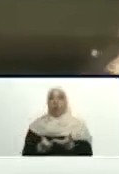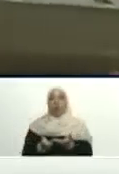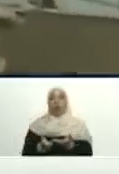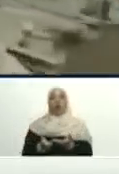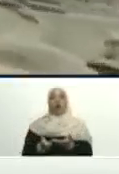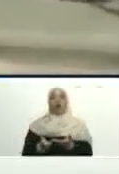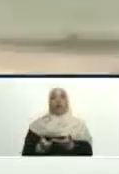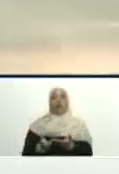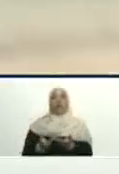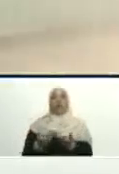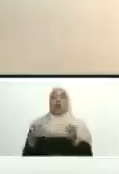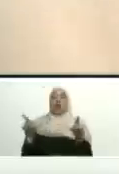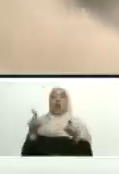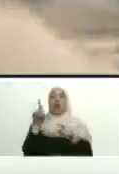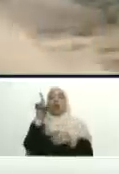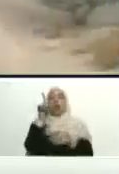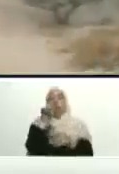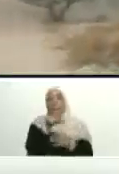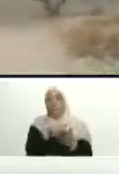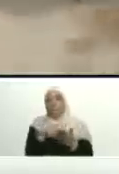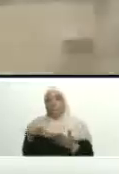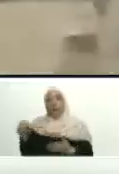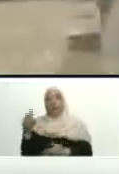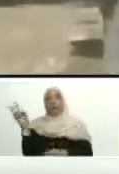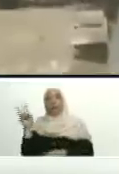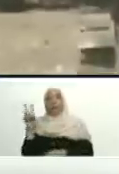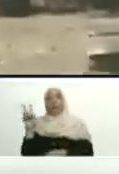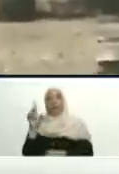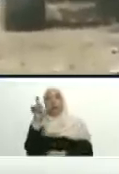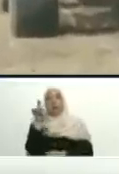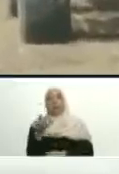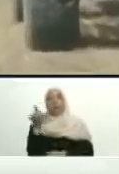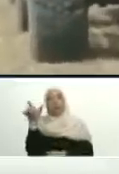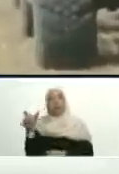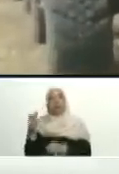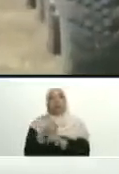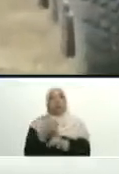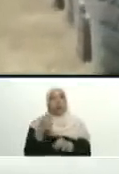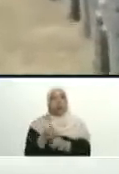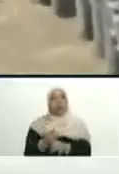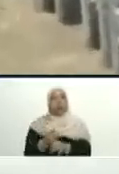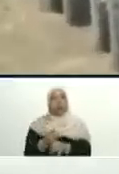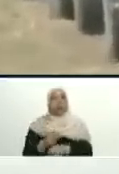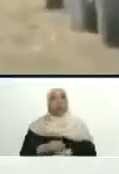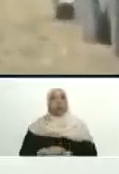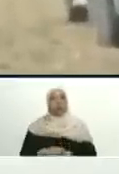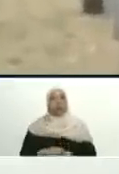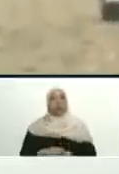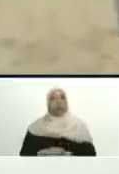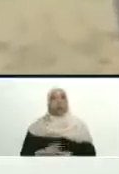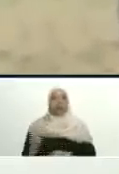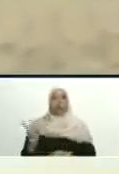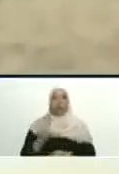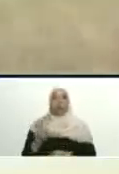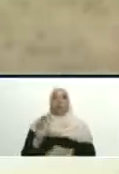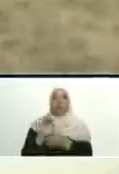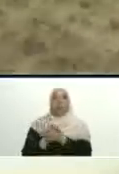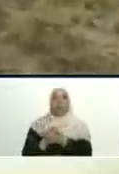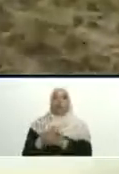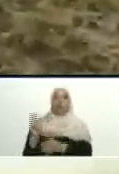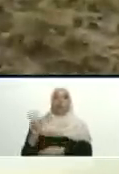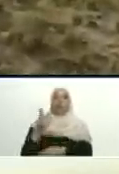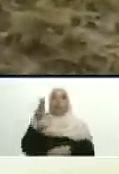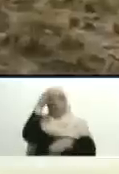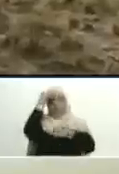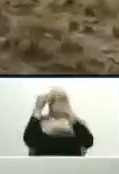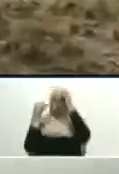impresionante los miles de personas que nos ven en el mundo, pendientes de Venezuela, solidarias con Venezuela,